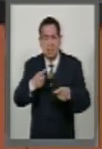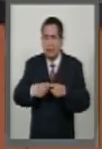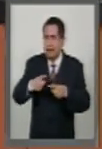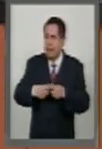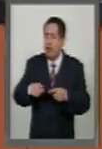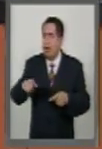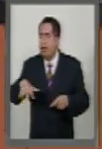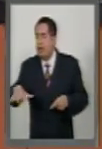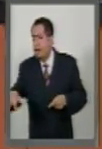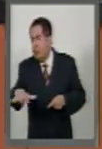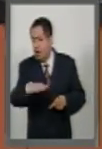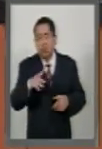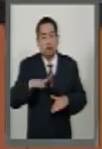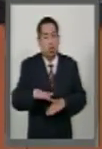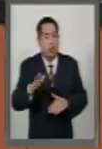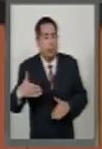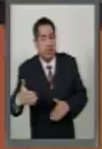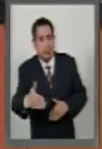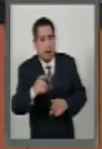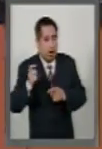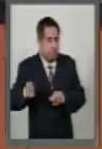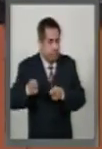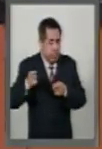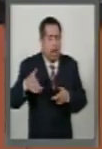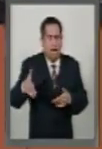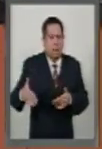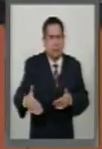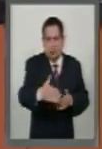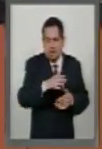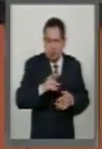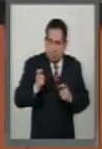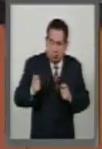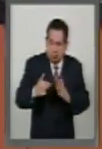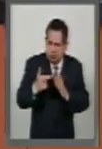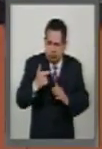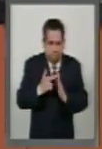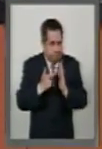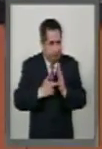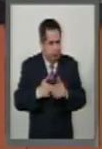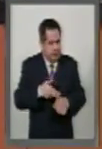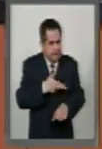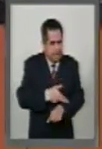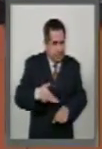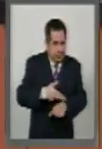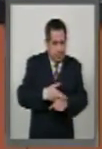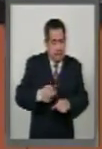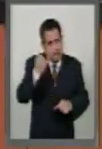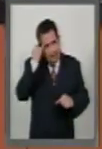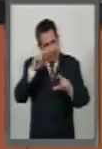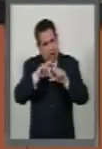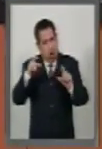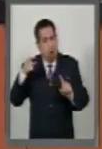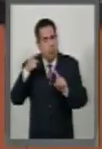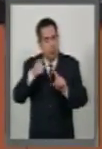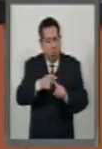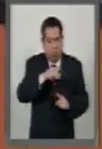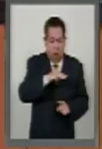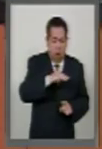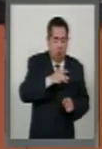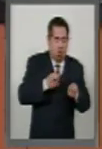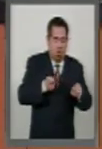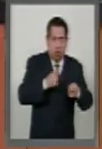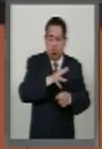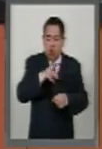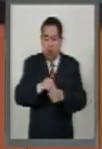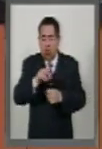actividades productivas de la pesca con base en un manejo pesquero basado en derechos o manejo